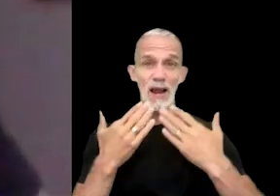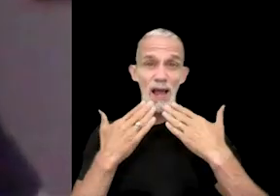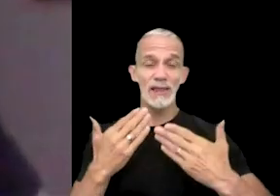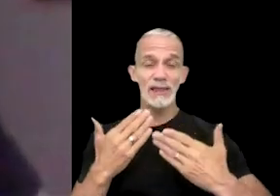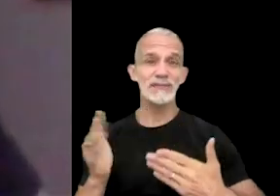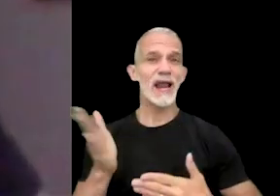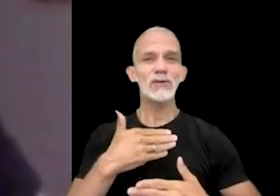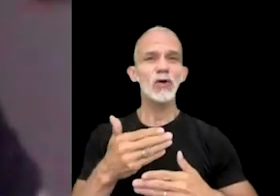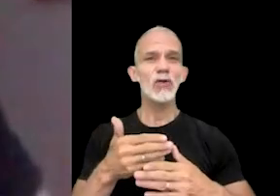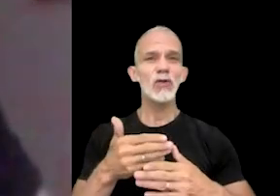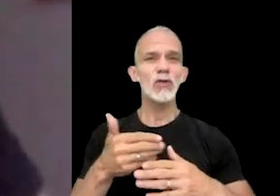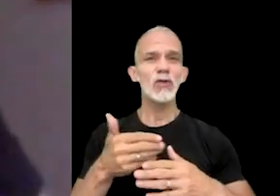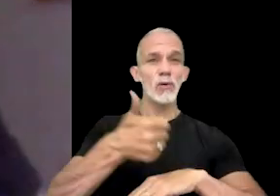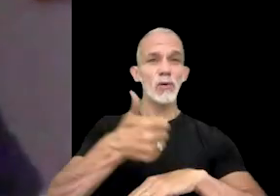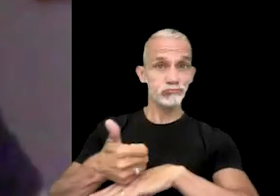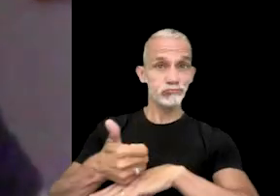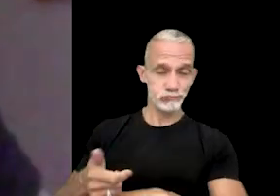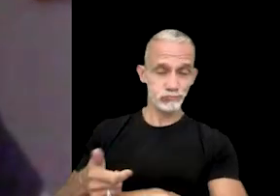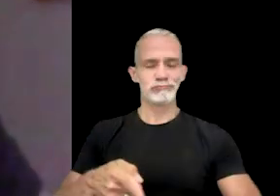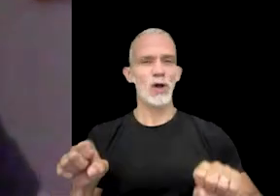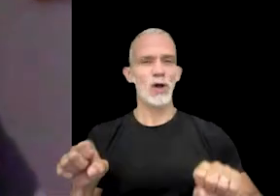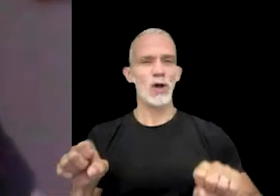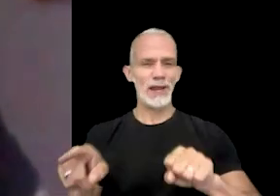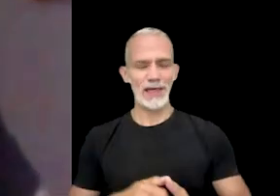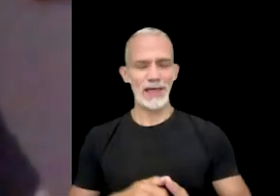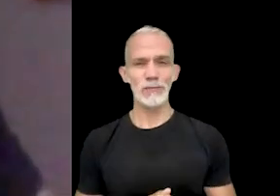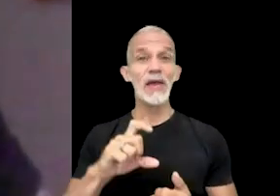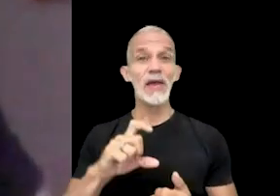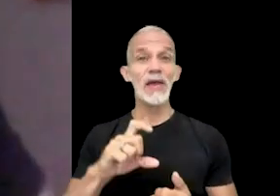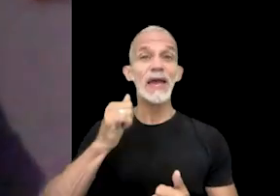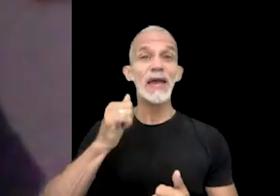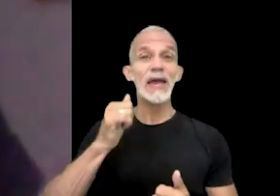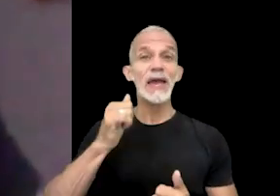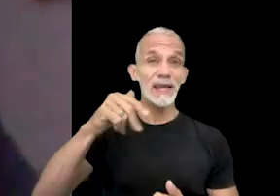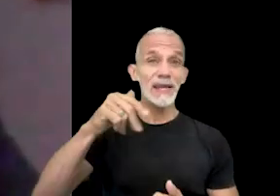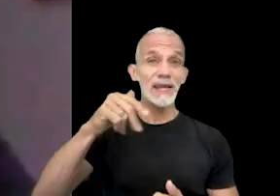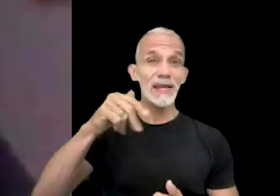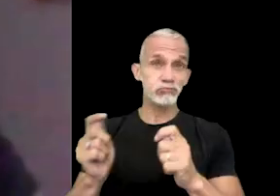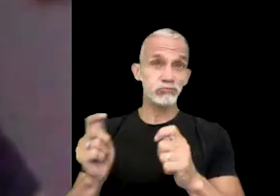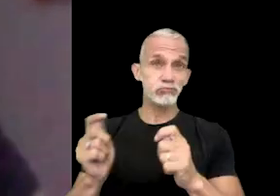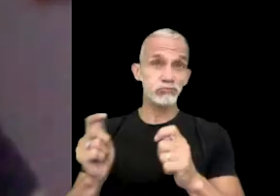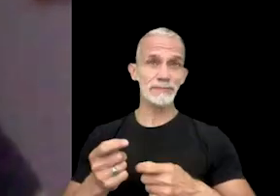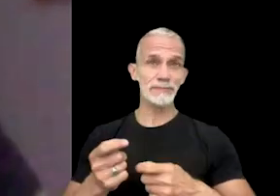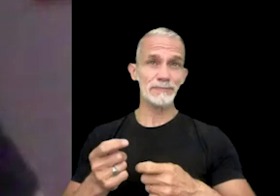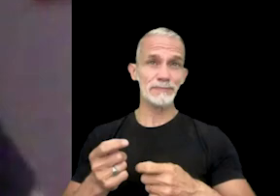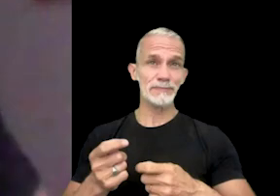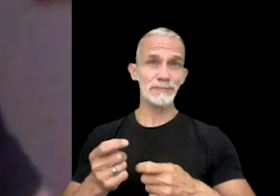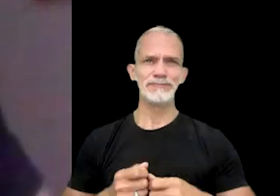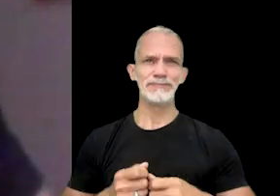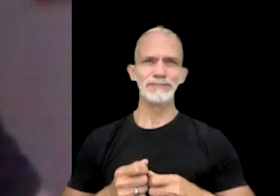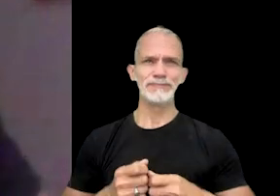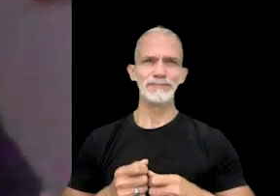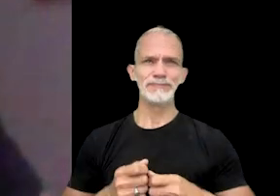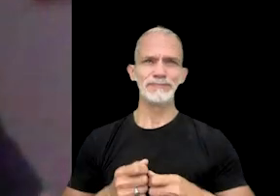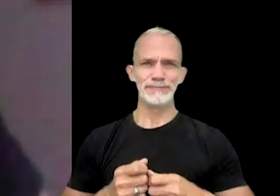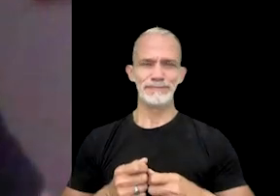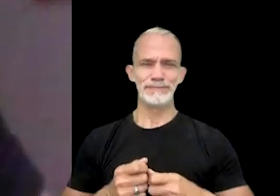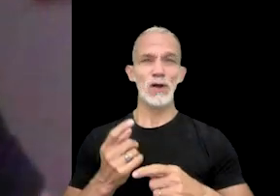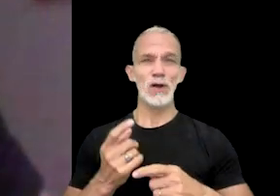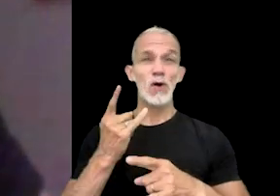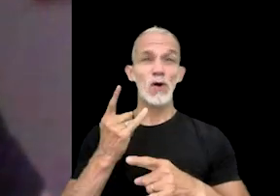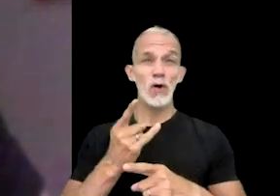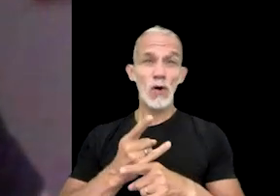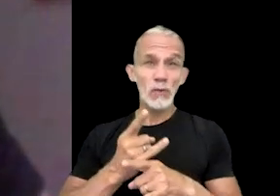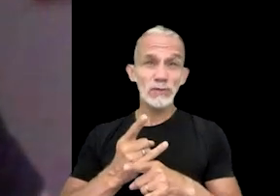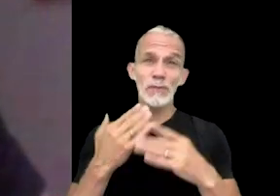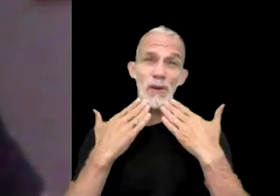a todos los participantes. Bueno, Cristina, te dejo la palabra y como Muchas siempre gracias. te agradecemos